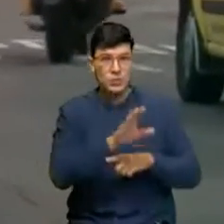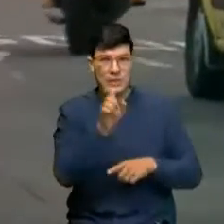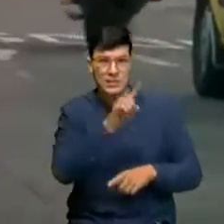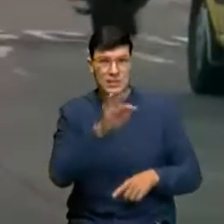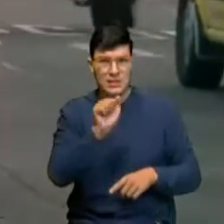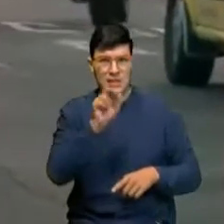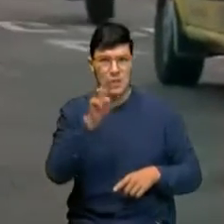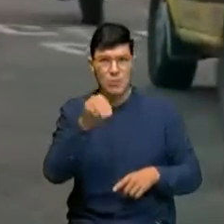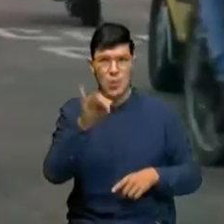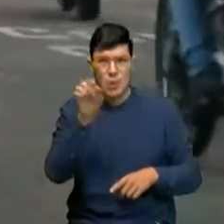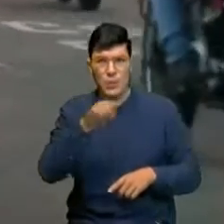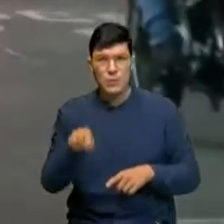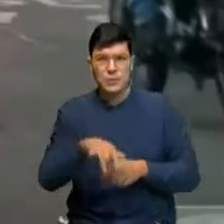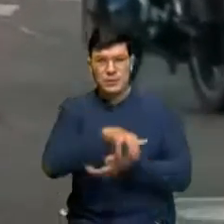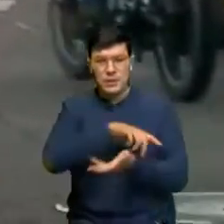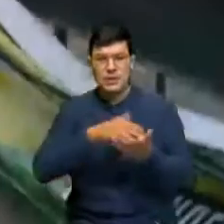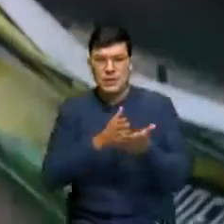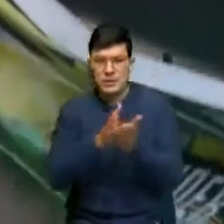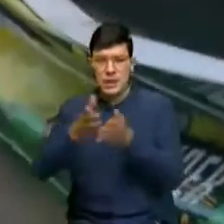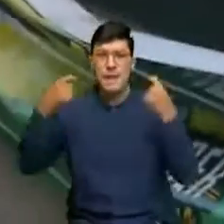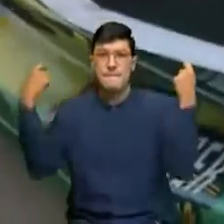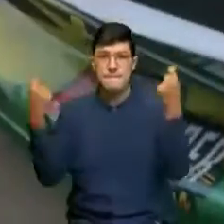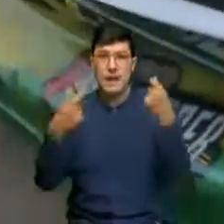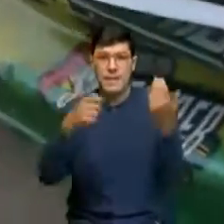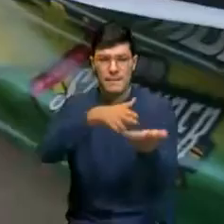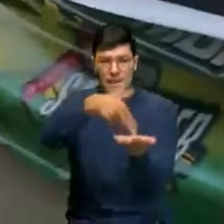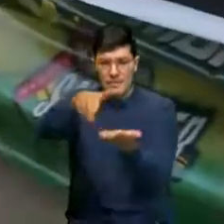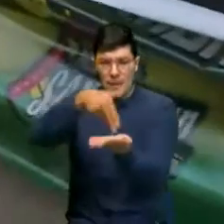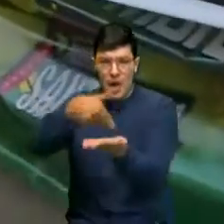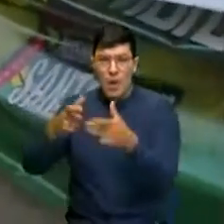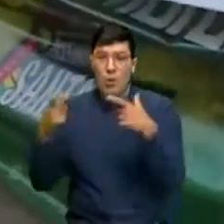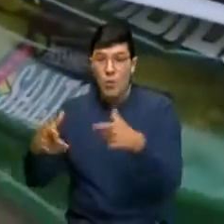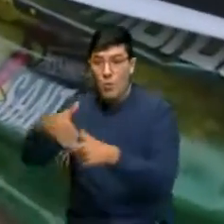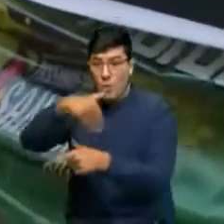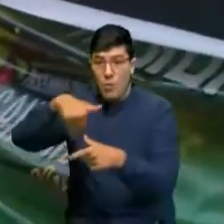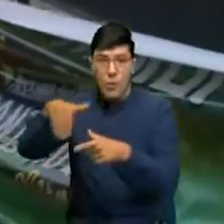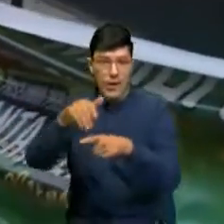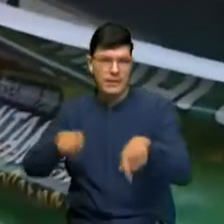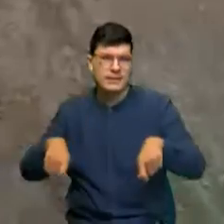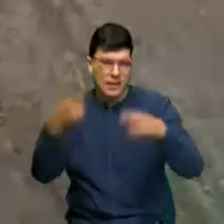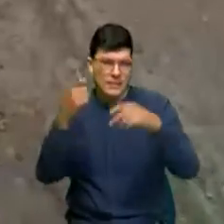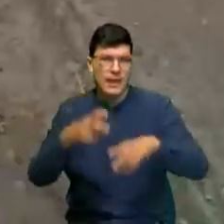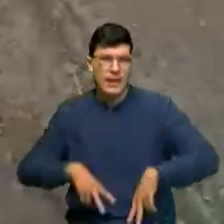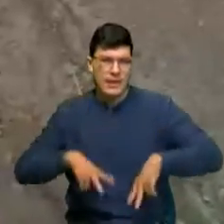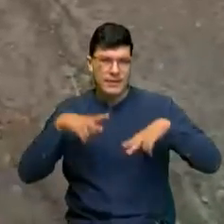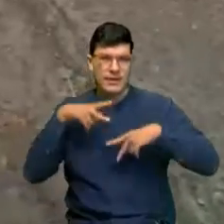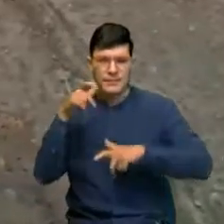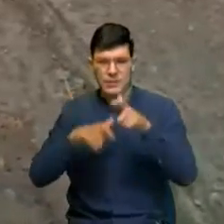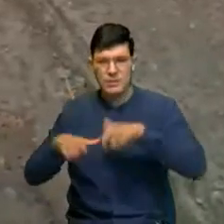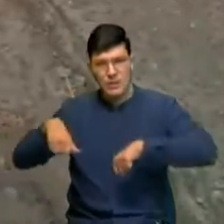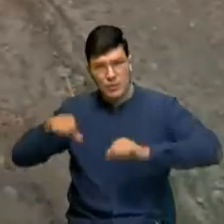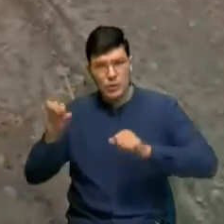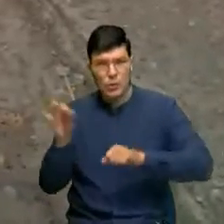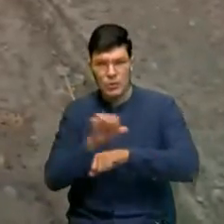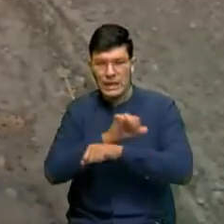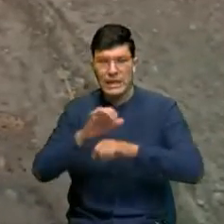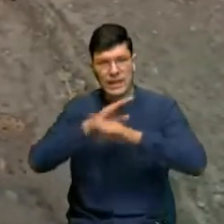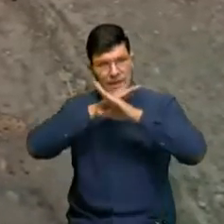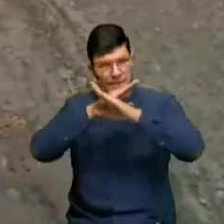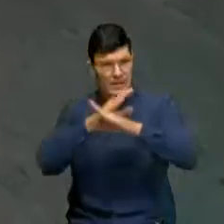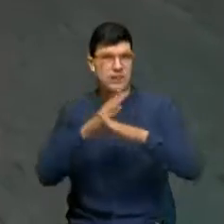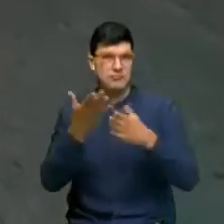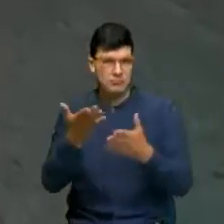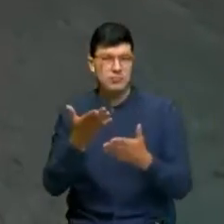santander seguirá con esta campaña pues para ellos es la forma de evitar accidentes y llamar la atención de las